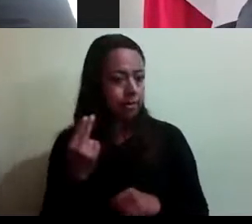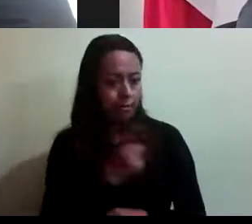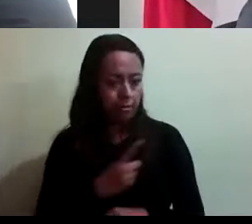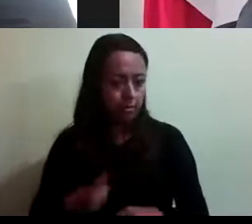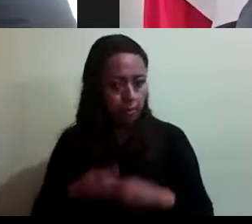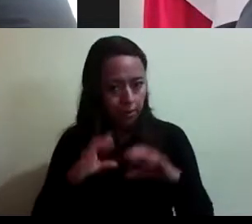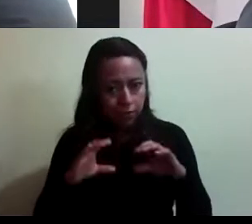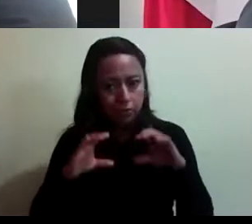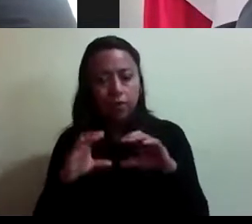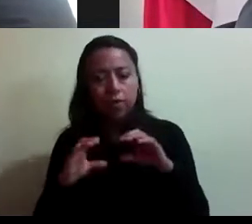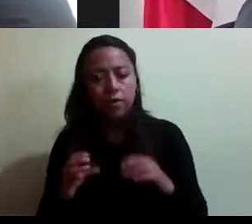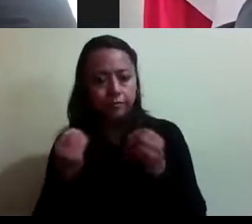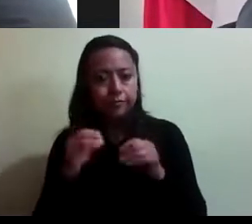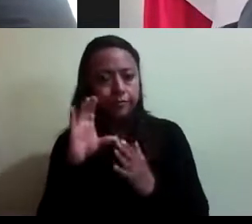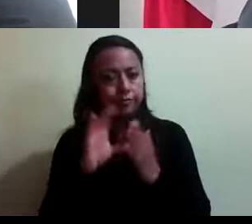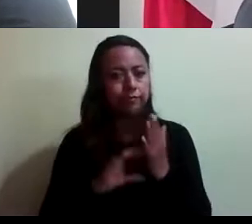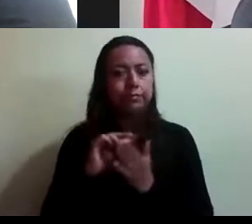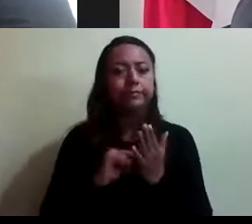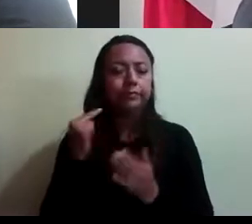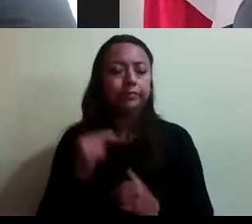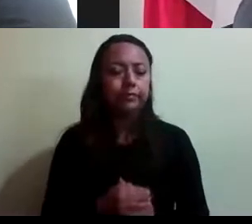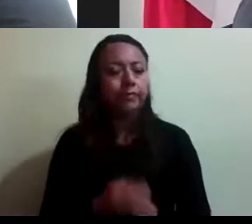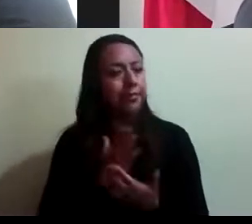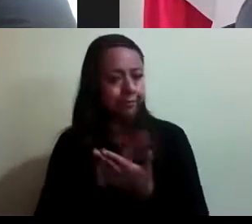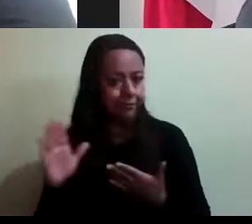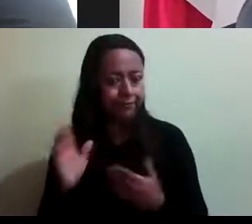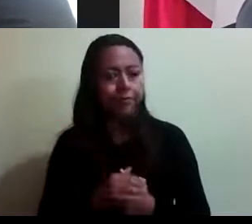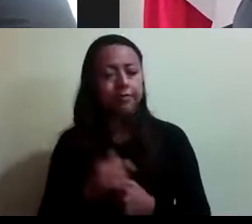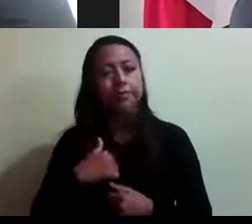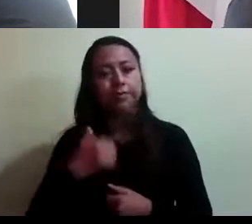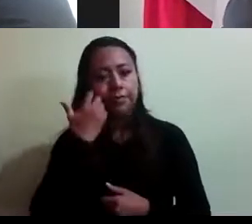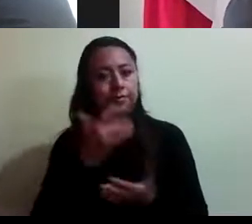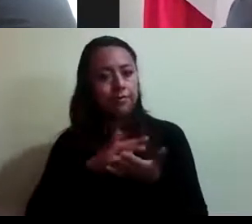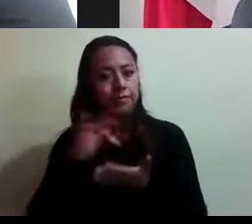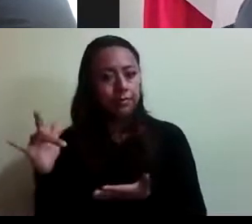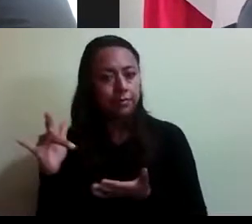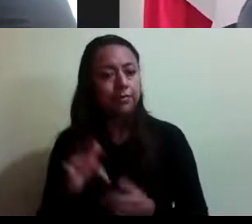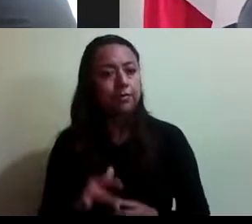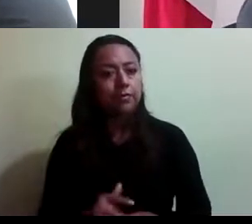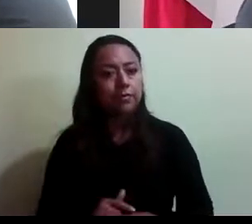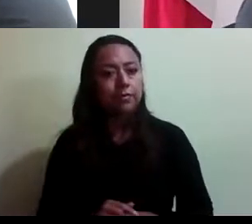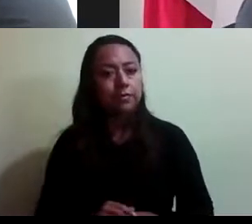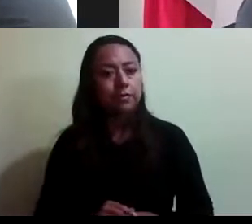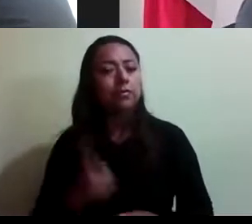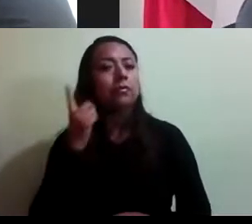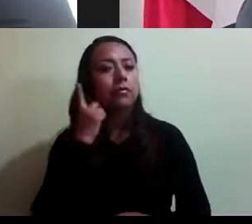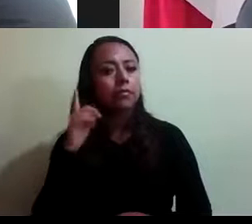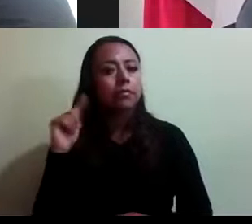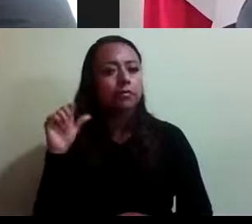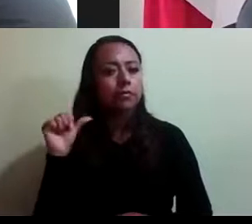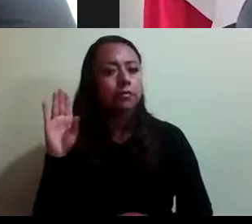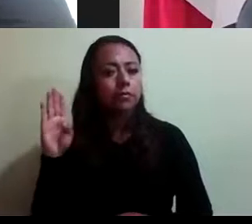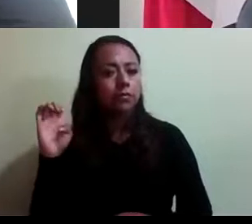contrato. Por otra parte, quiero agradecerle al diputado Tabe